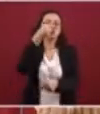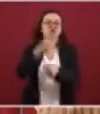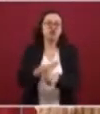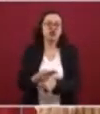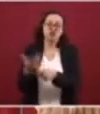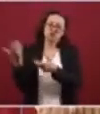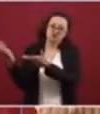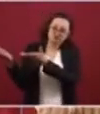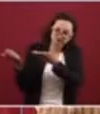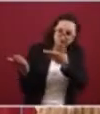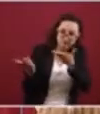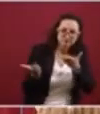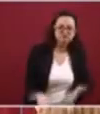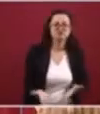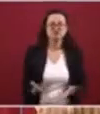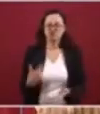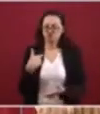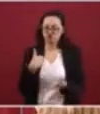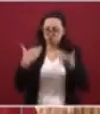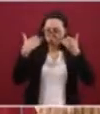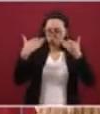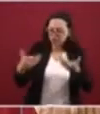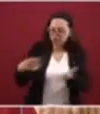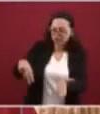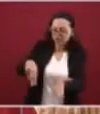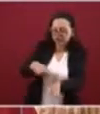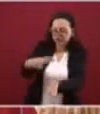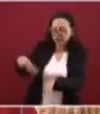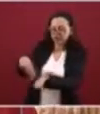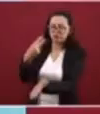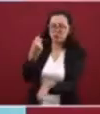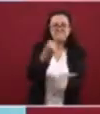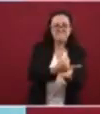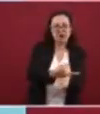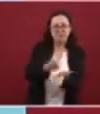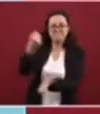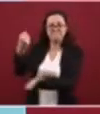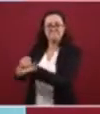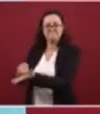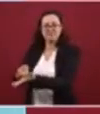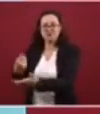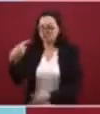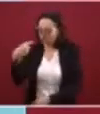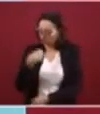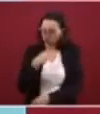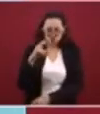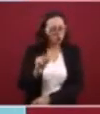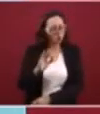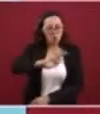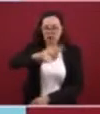que yo firme que no soy partidario